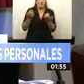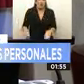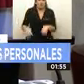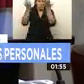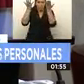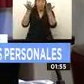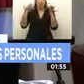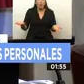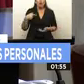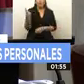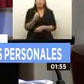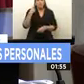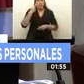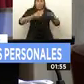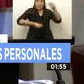eran